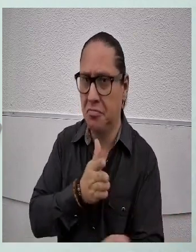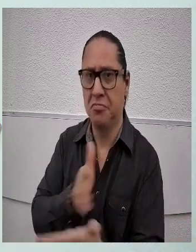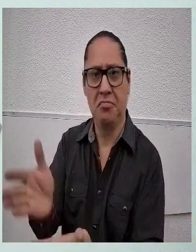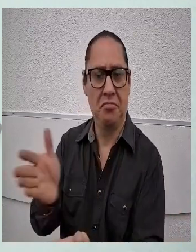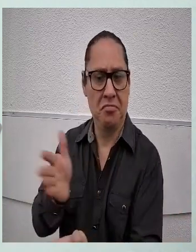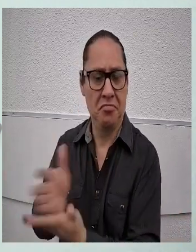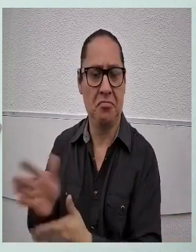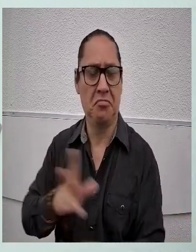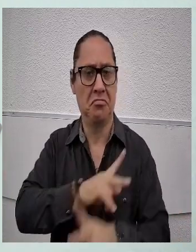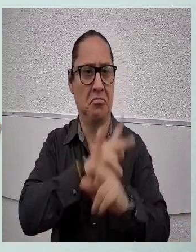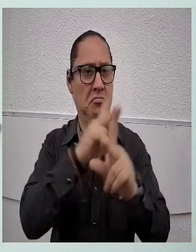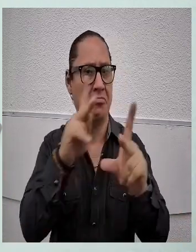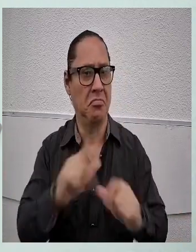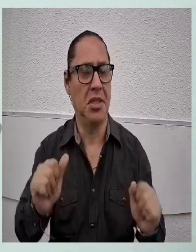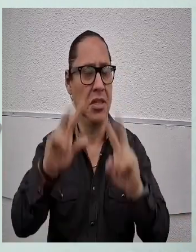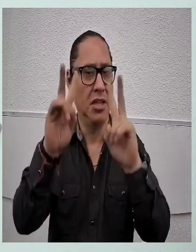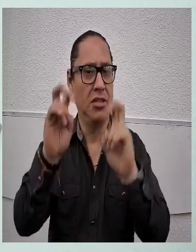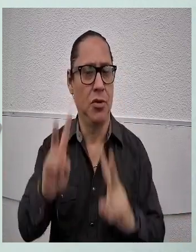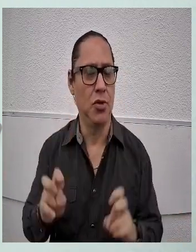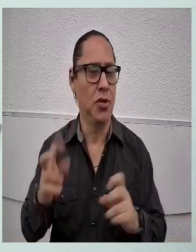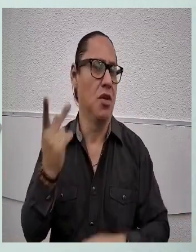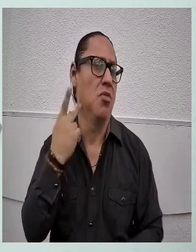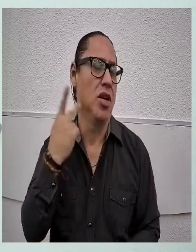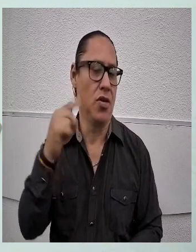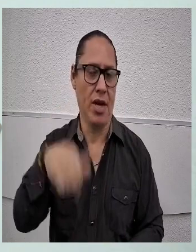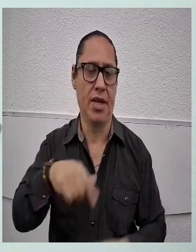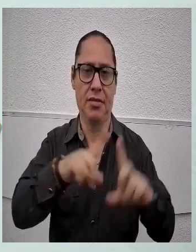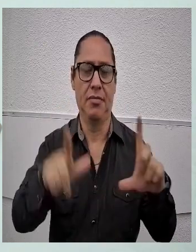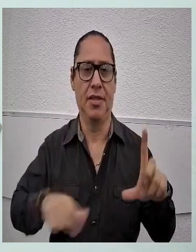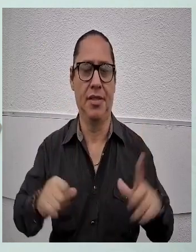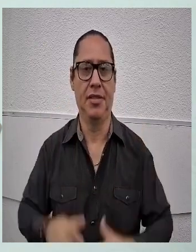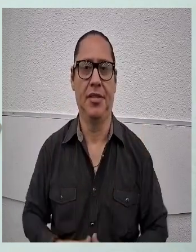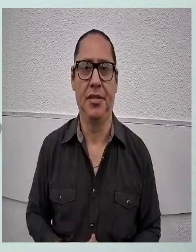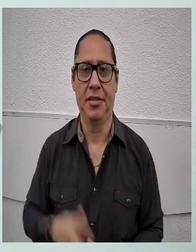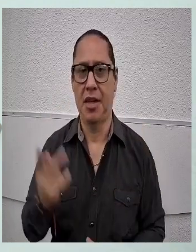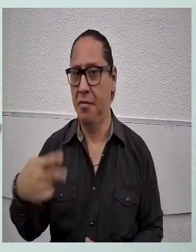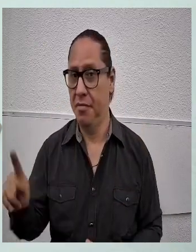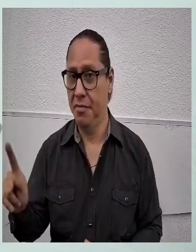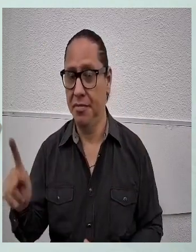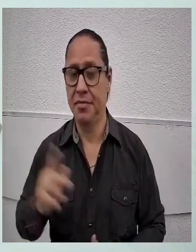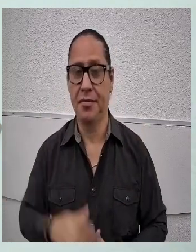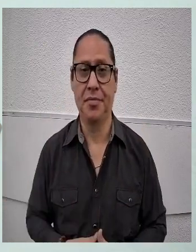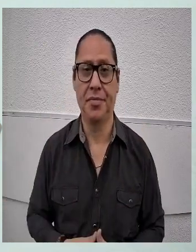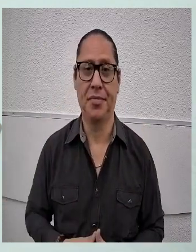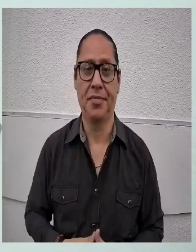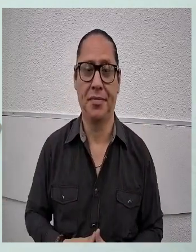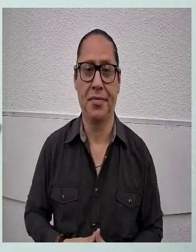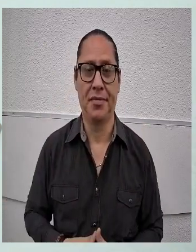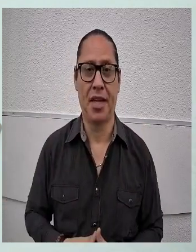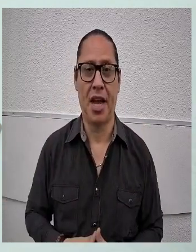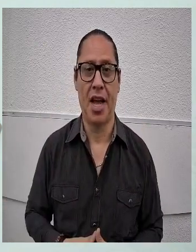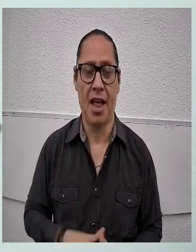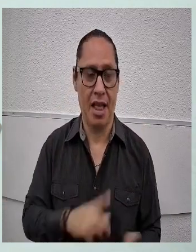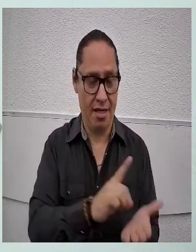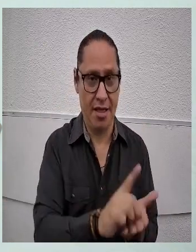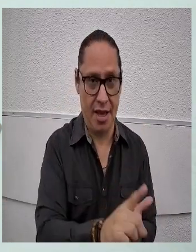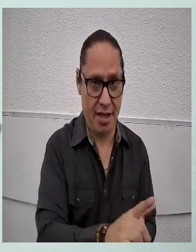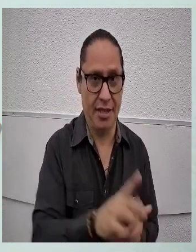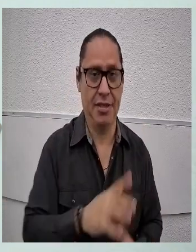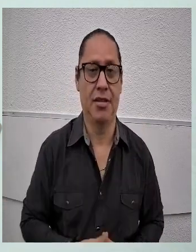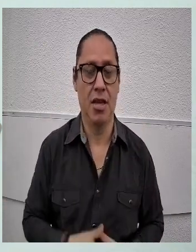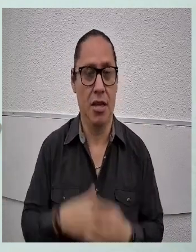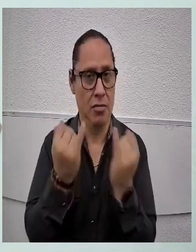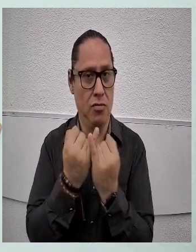forma pacífica de los asuntos políticos de nuestro país pero más allá de que efectivamente sea un derecho es